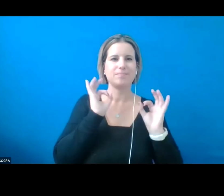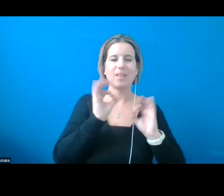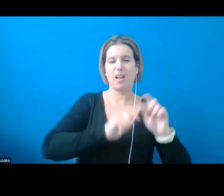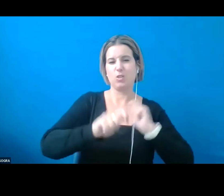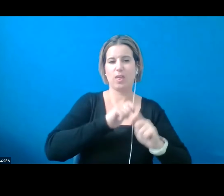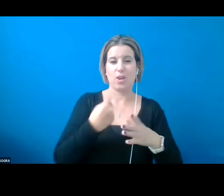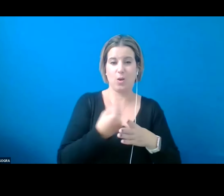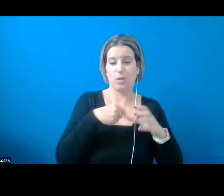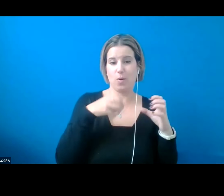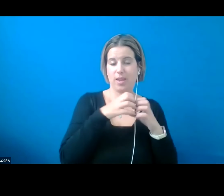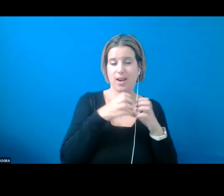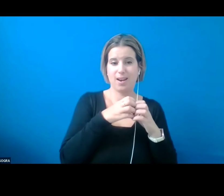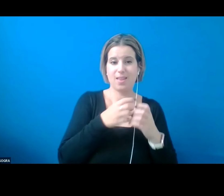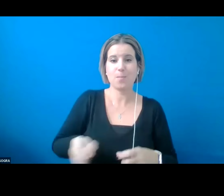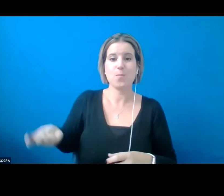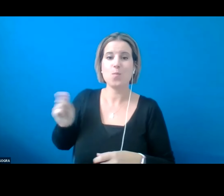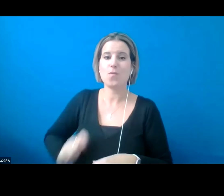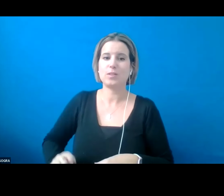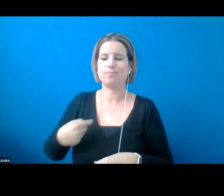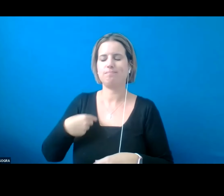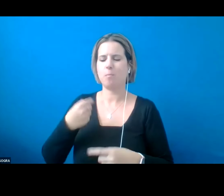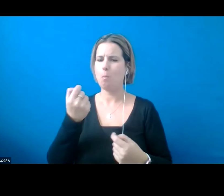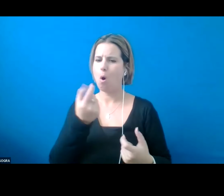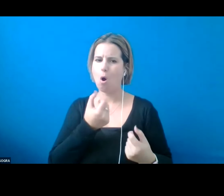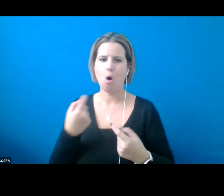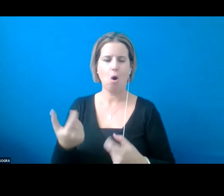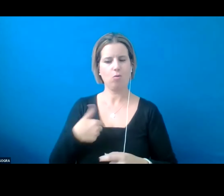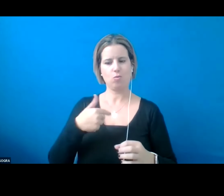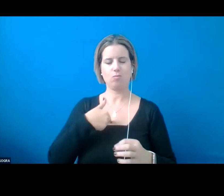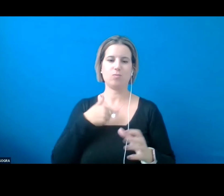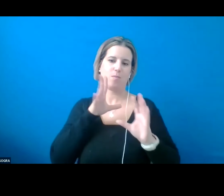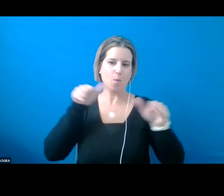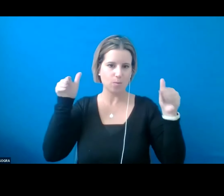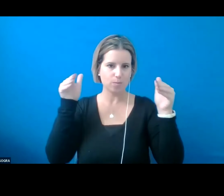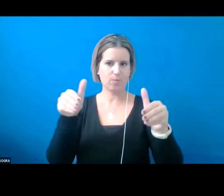Granada pues de los pocos profesionales que trabajábamos con este grupo de población